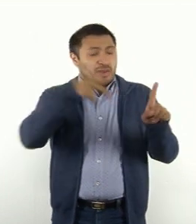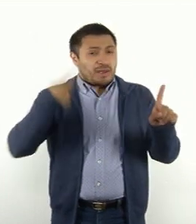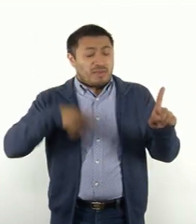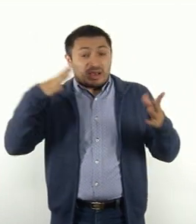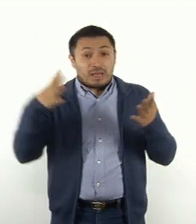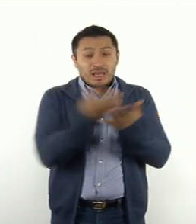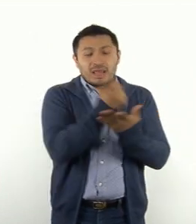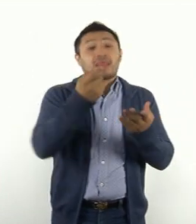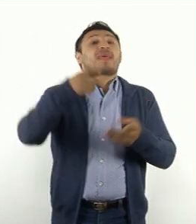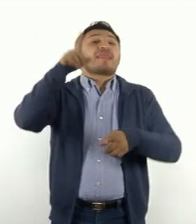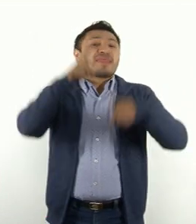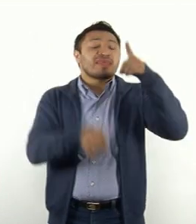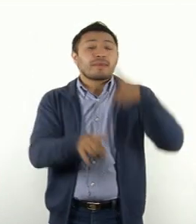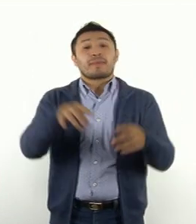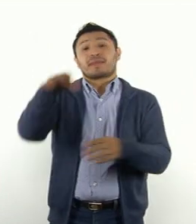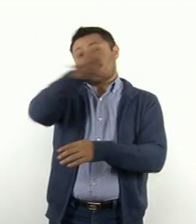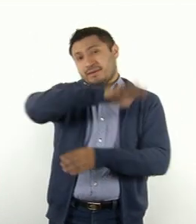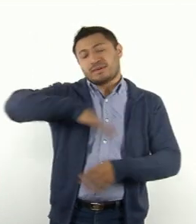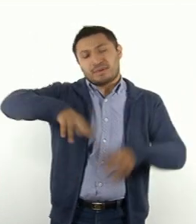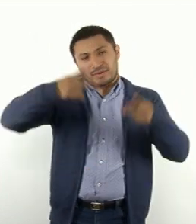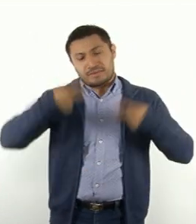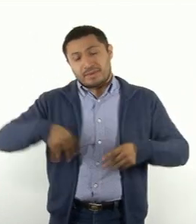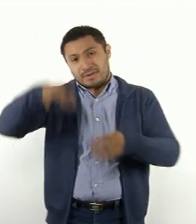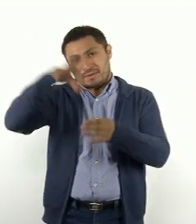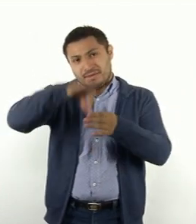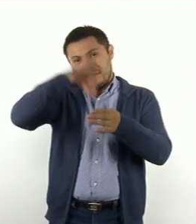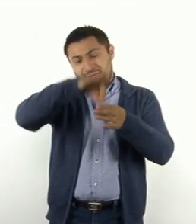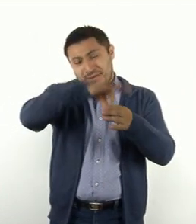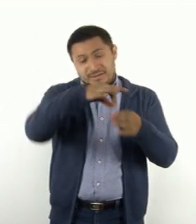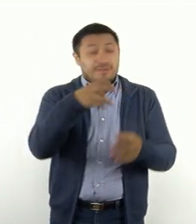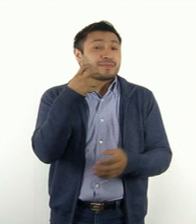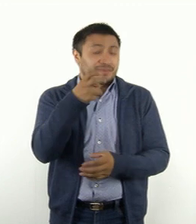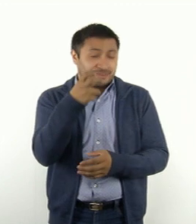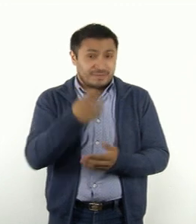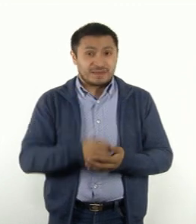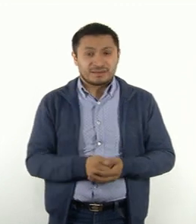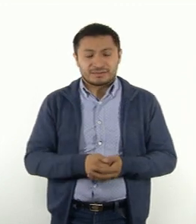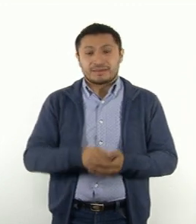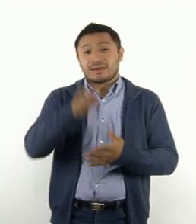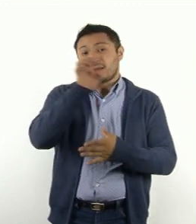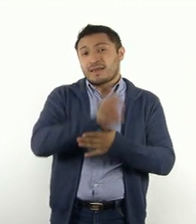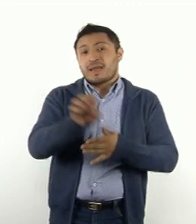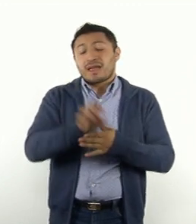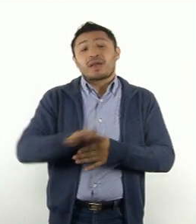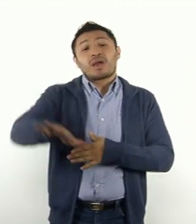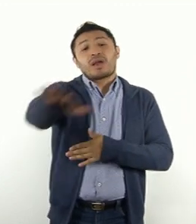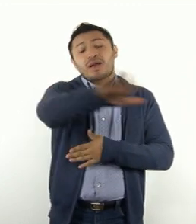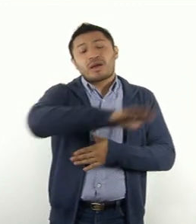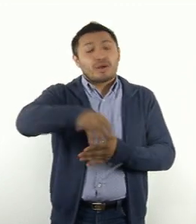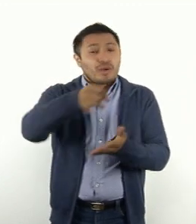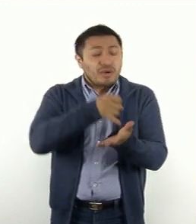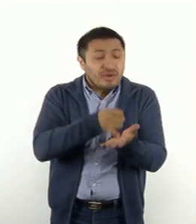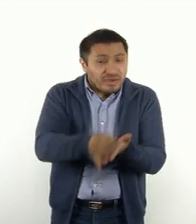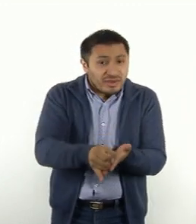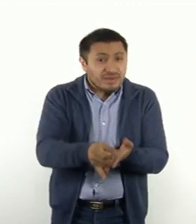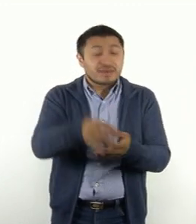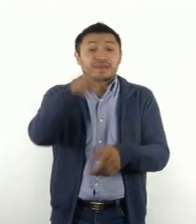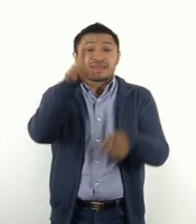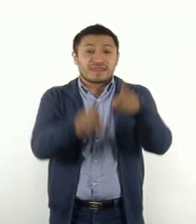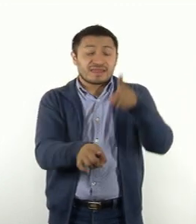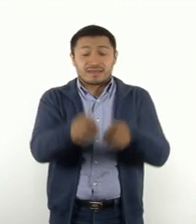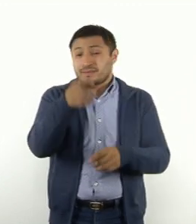por la votación de la mayoría, por lo que es claro que las decisiones se toman según el mandato de